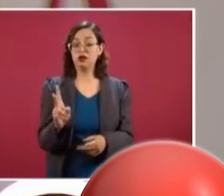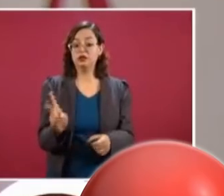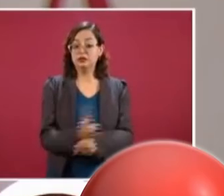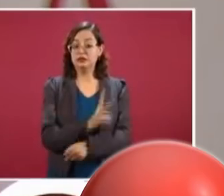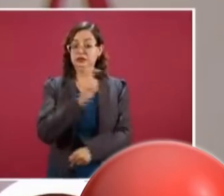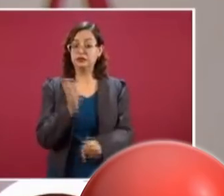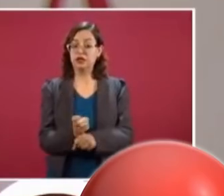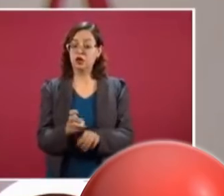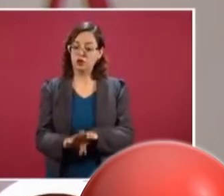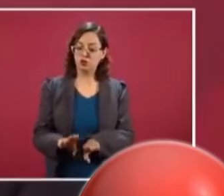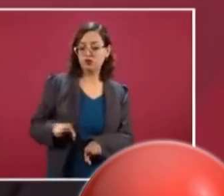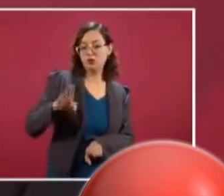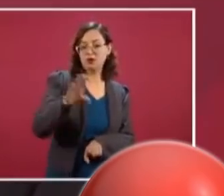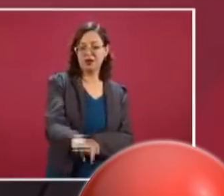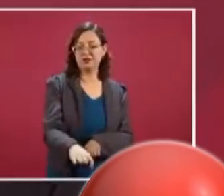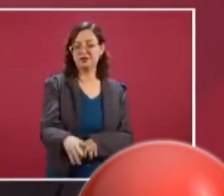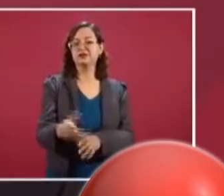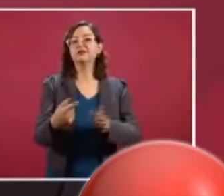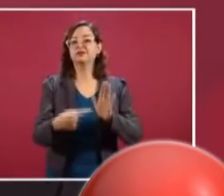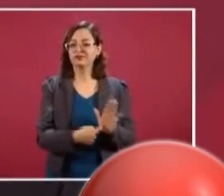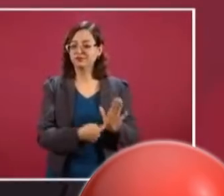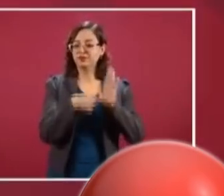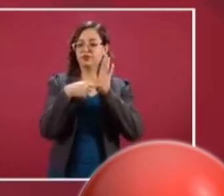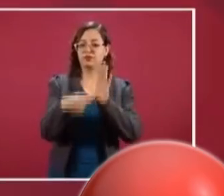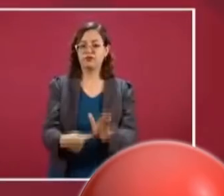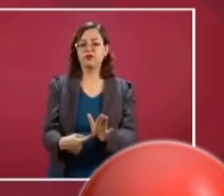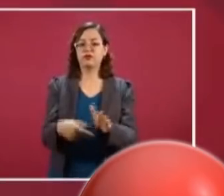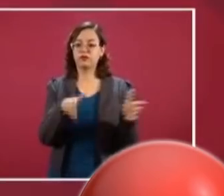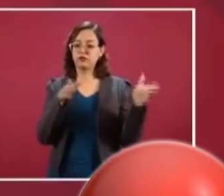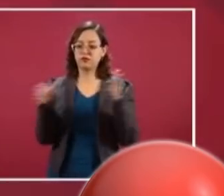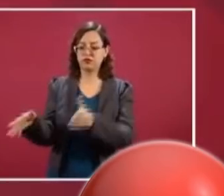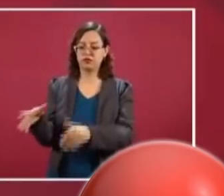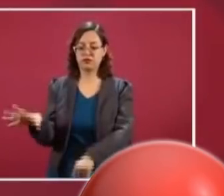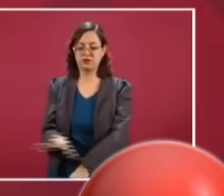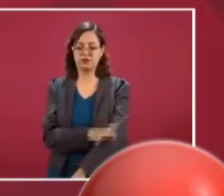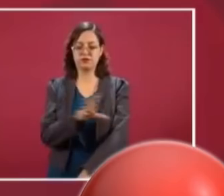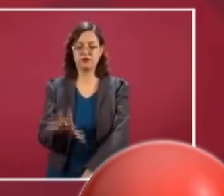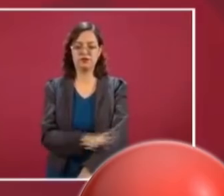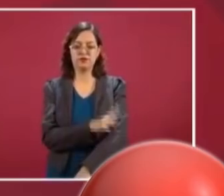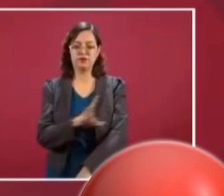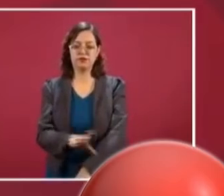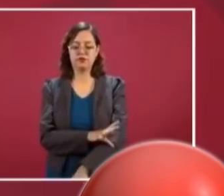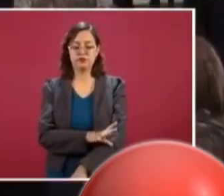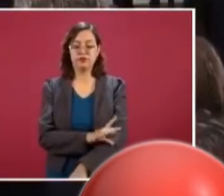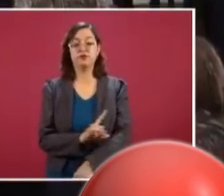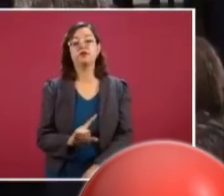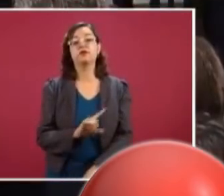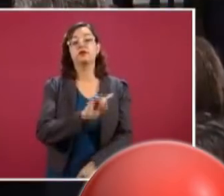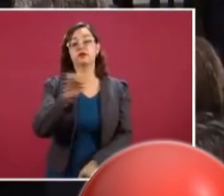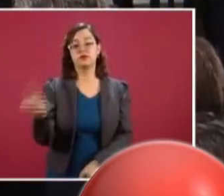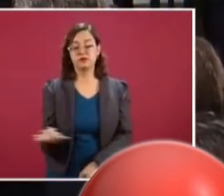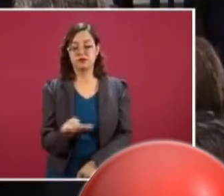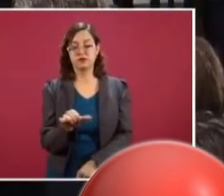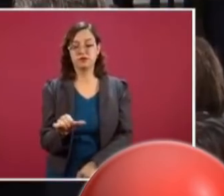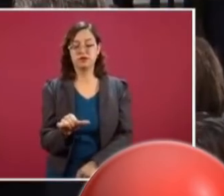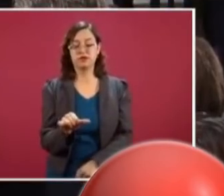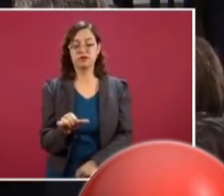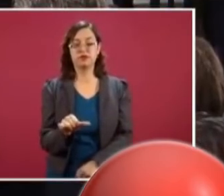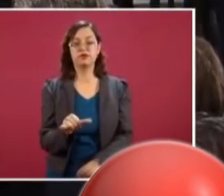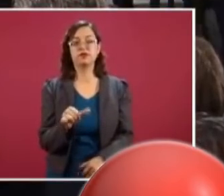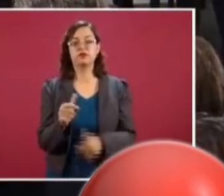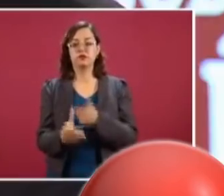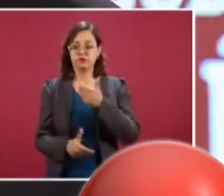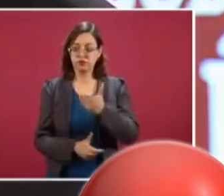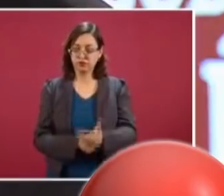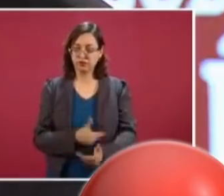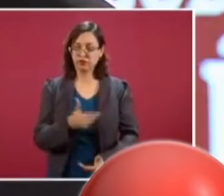parte, que tiene que ver básicamente con el sector energético, y luego que